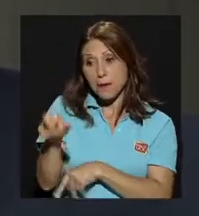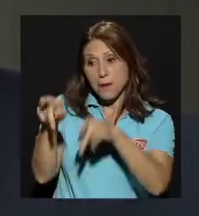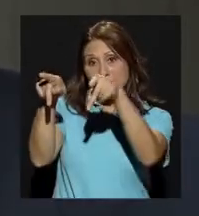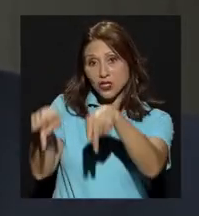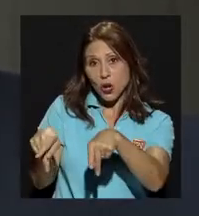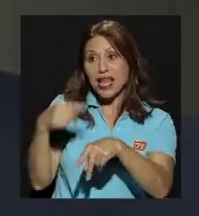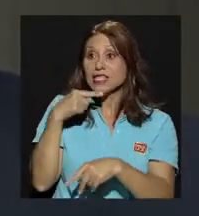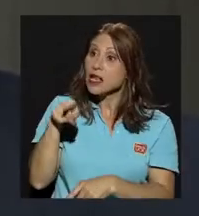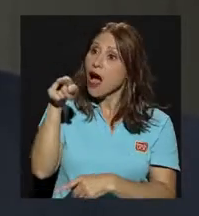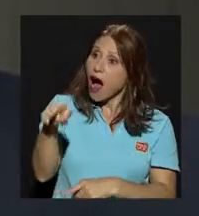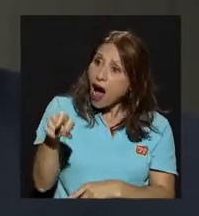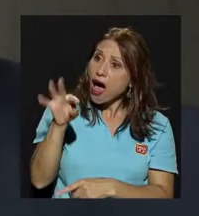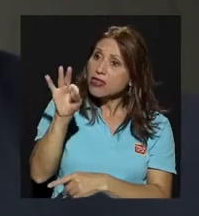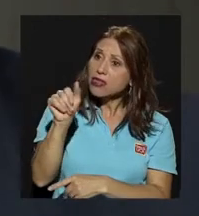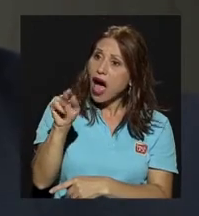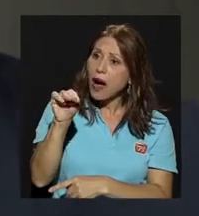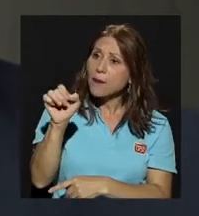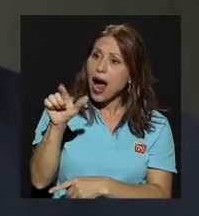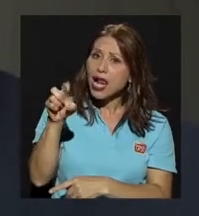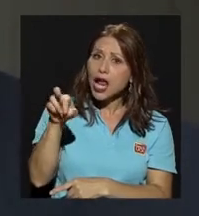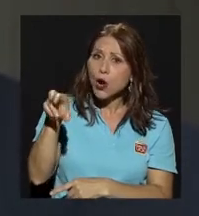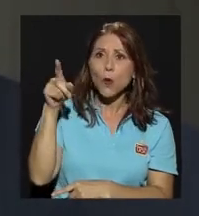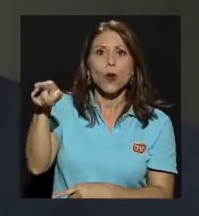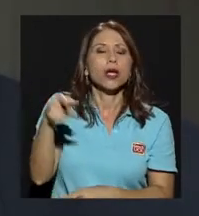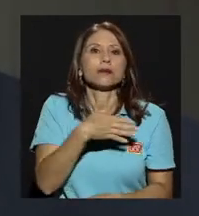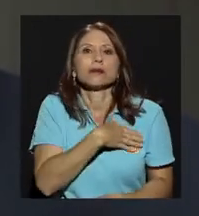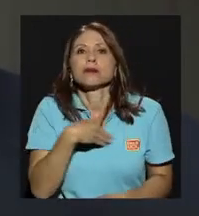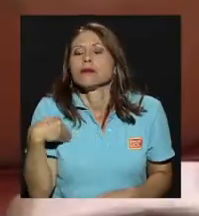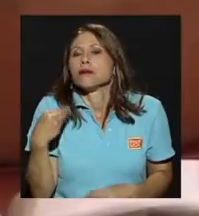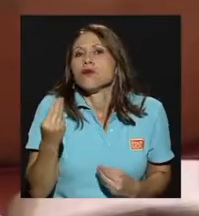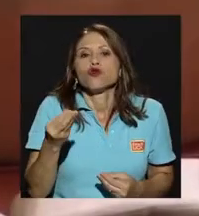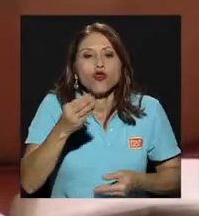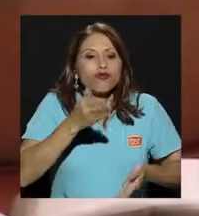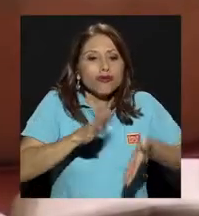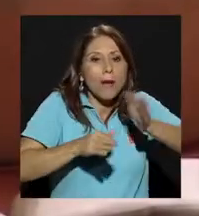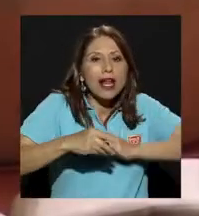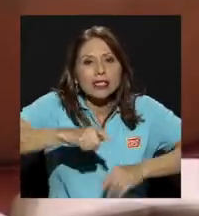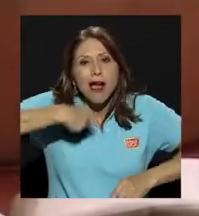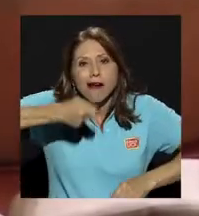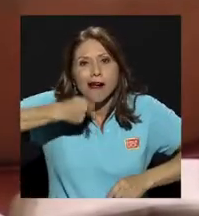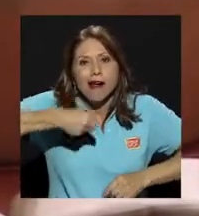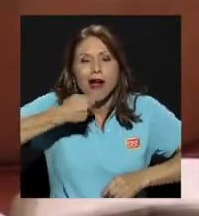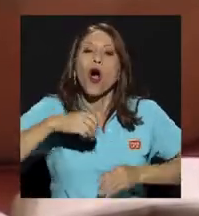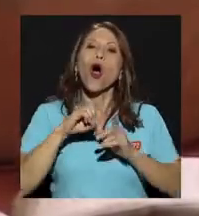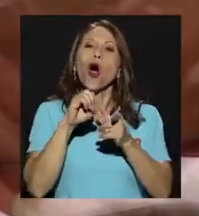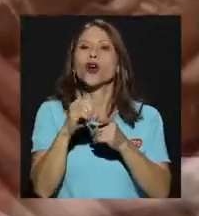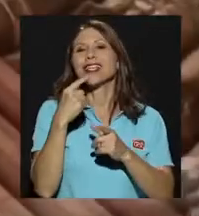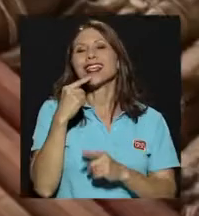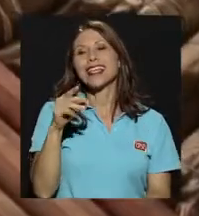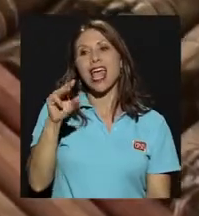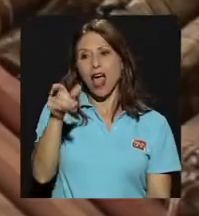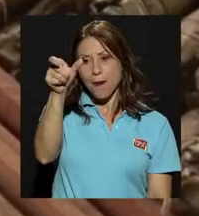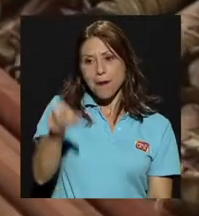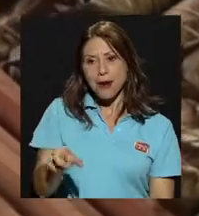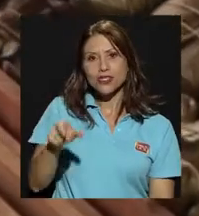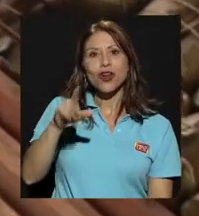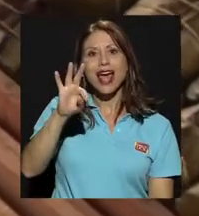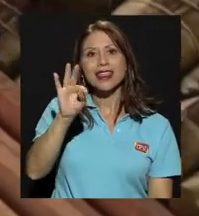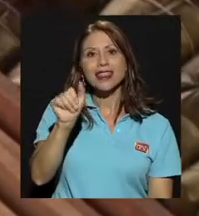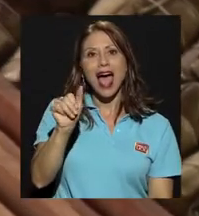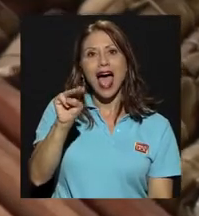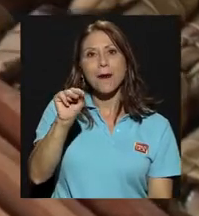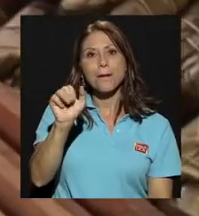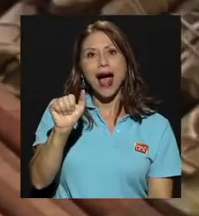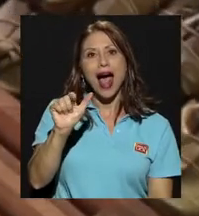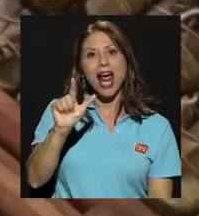decir que es un tamalero o tamalera porque gusta mucho de comer tamales. De tamaludo, por ejemplo, aplicado a una persona es